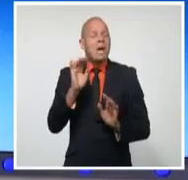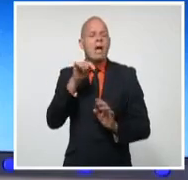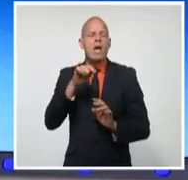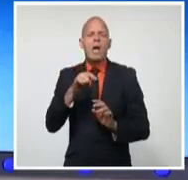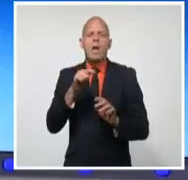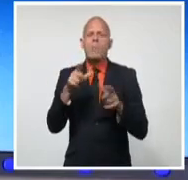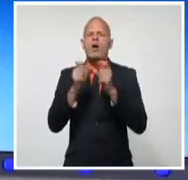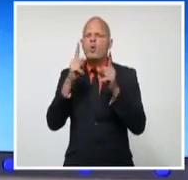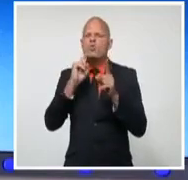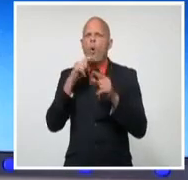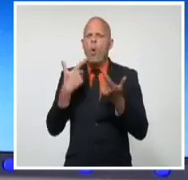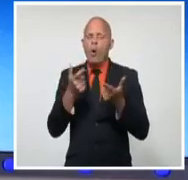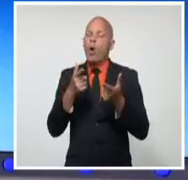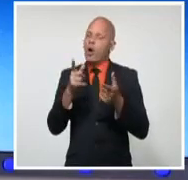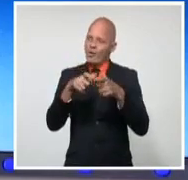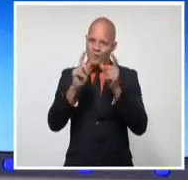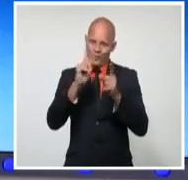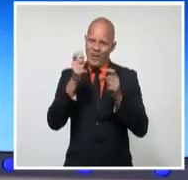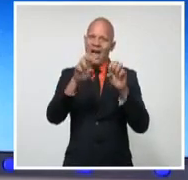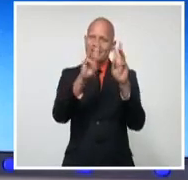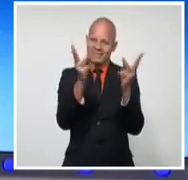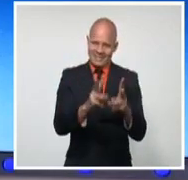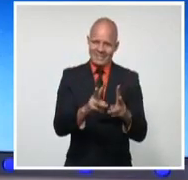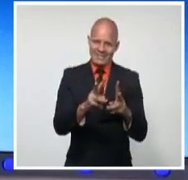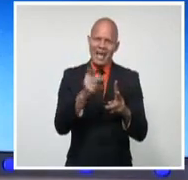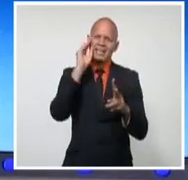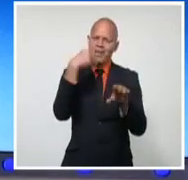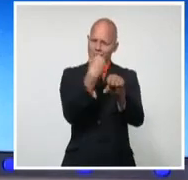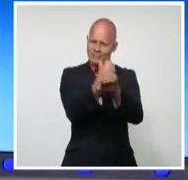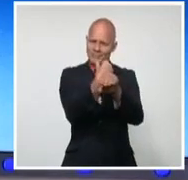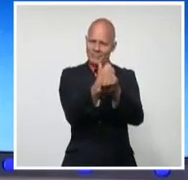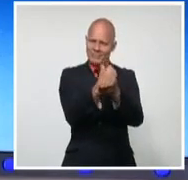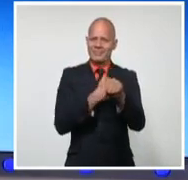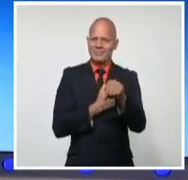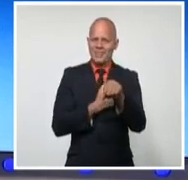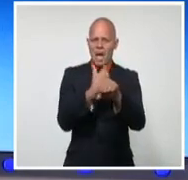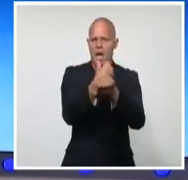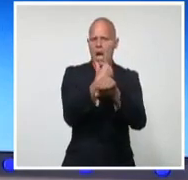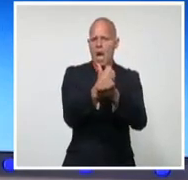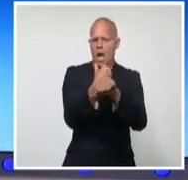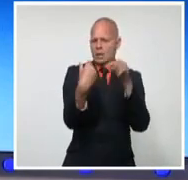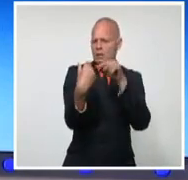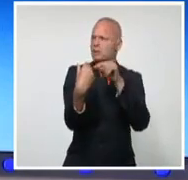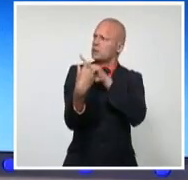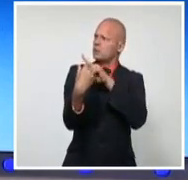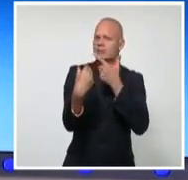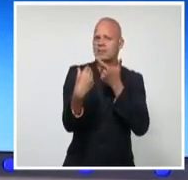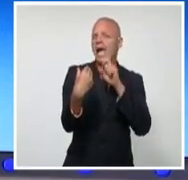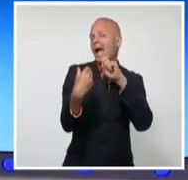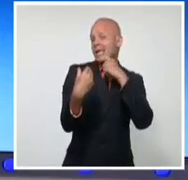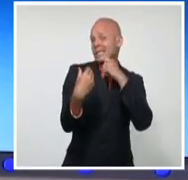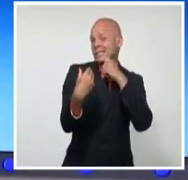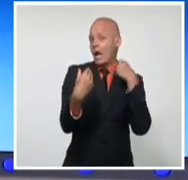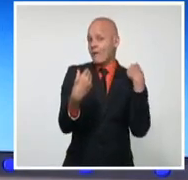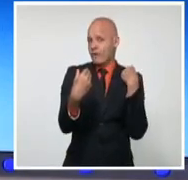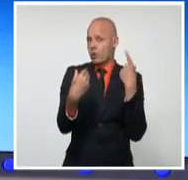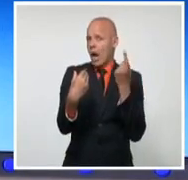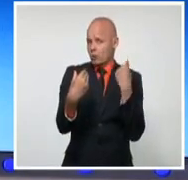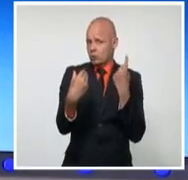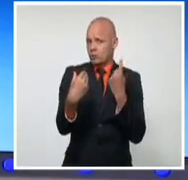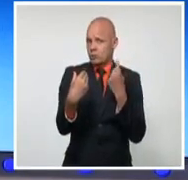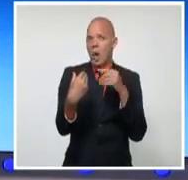a los funcionarios del Departamento de Estado. Escucharon que la fecha fijada fue el pasado martes, martes 25 de